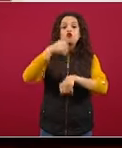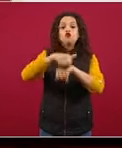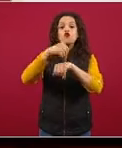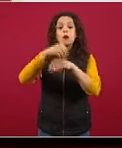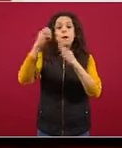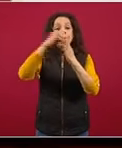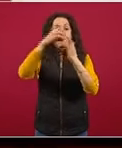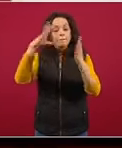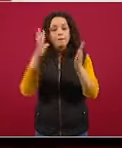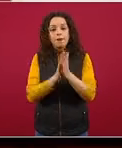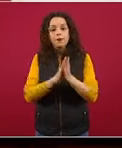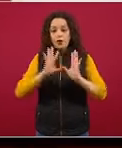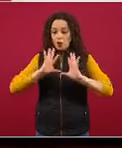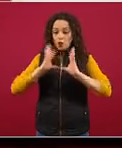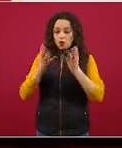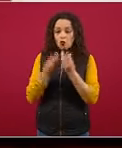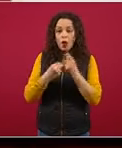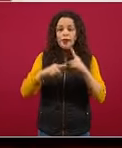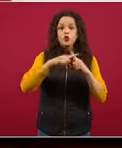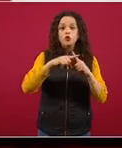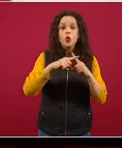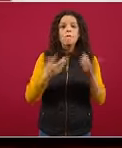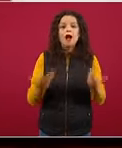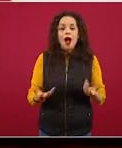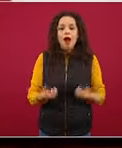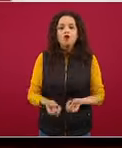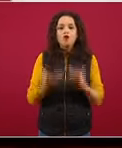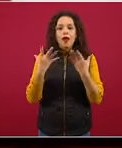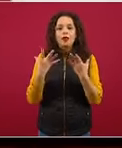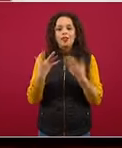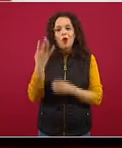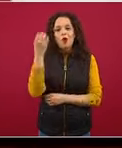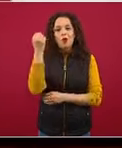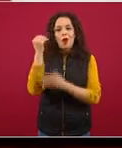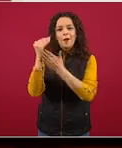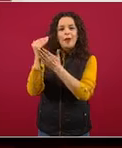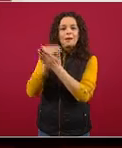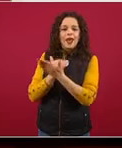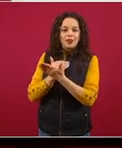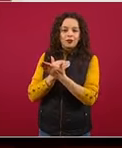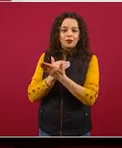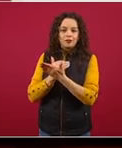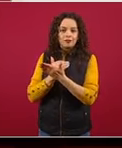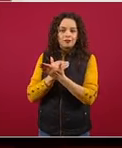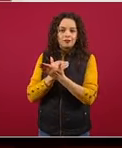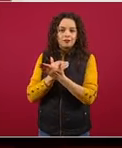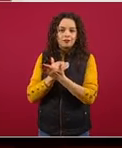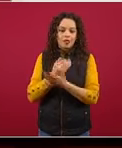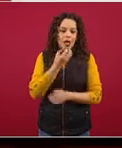que toca en la suma de estos indicadores es menos de 9, es de 0 a 8.